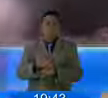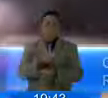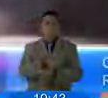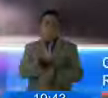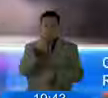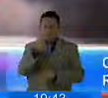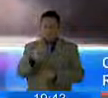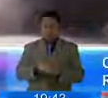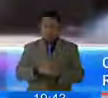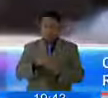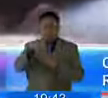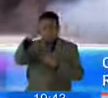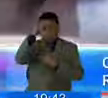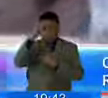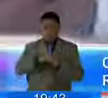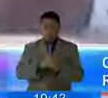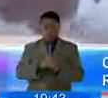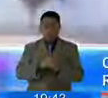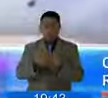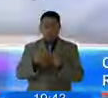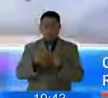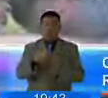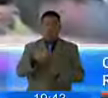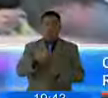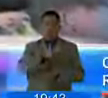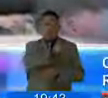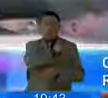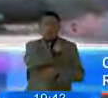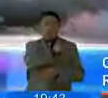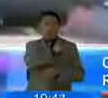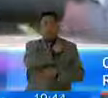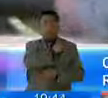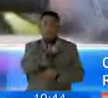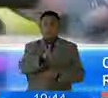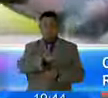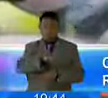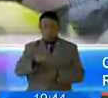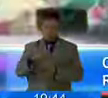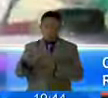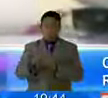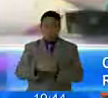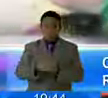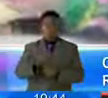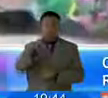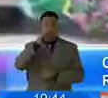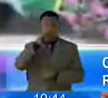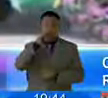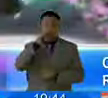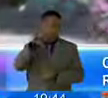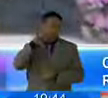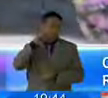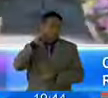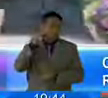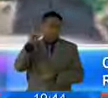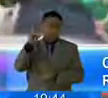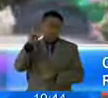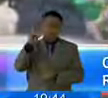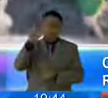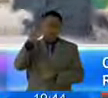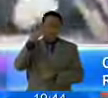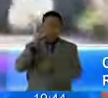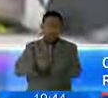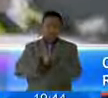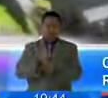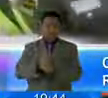veía horrorizada la noticia del secuestro, violación y muerte de la pequeña Juliana Zamboni, de apenas 7 años. Este hecho provocó